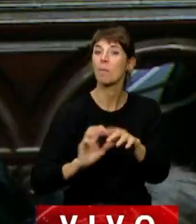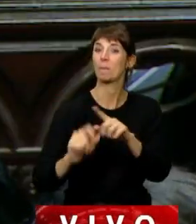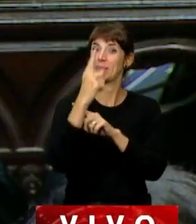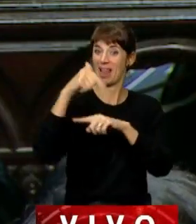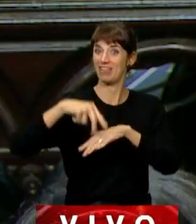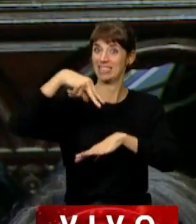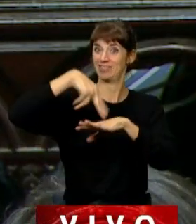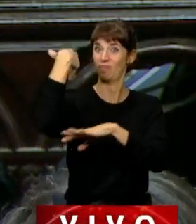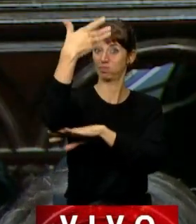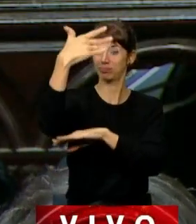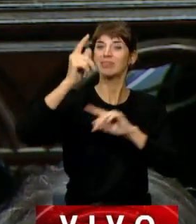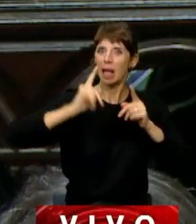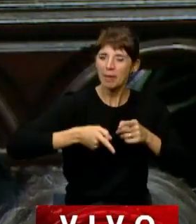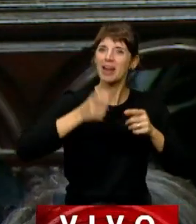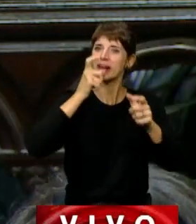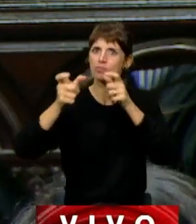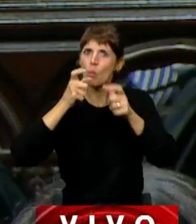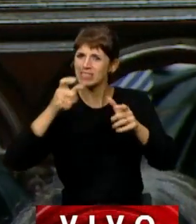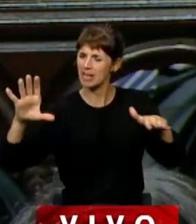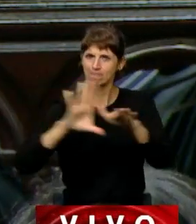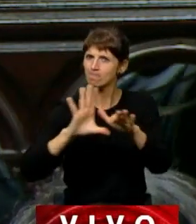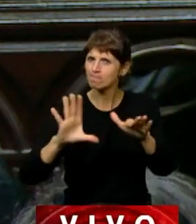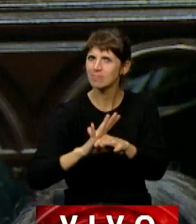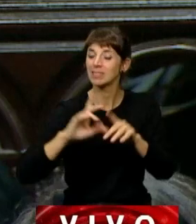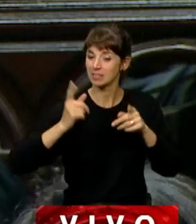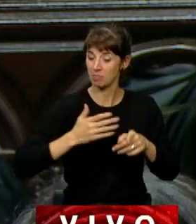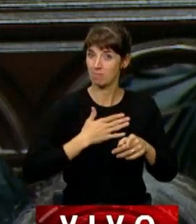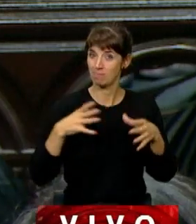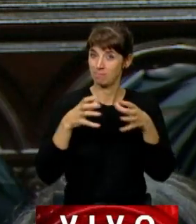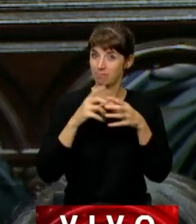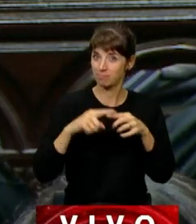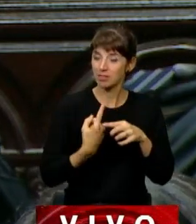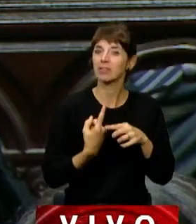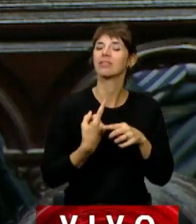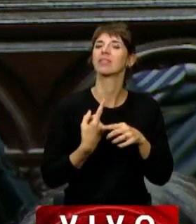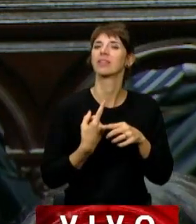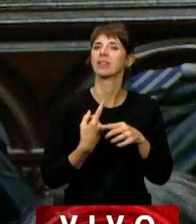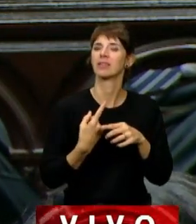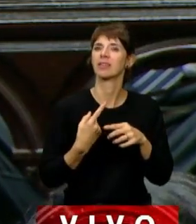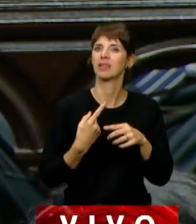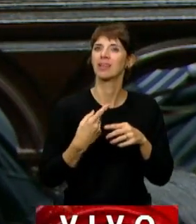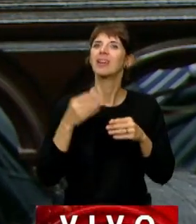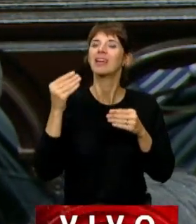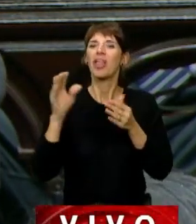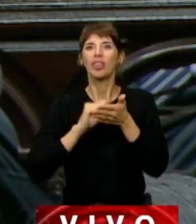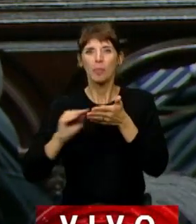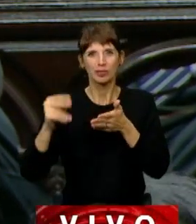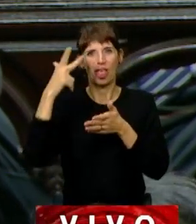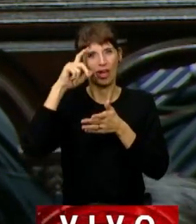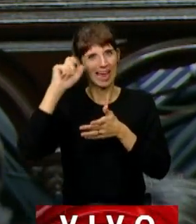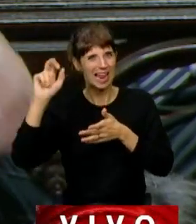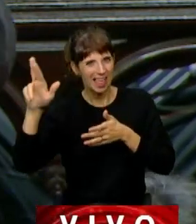sino en cada una de las intervenciones de respuesta. También nuestro bloque trató, en el caso del diputado Heller,